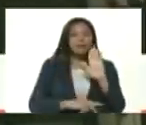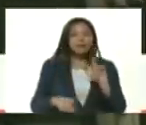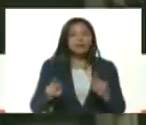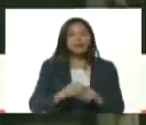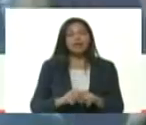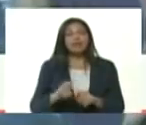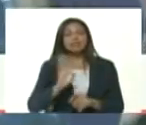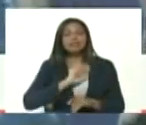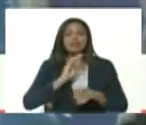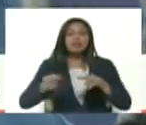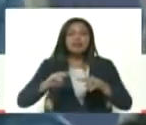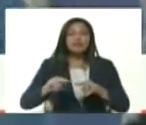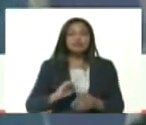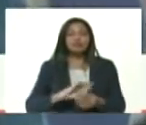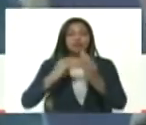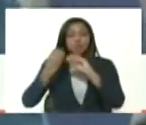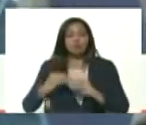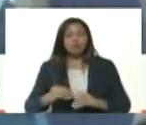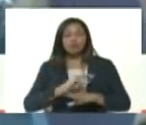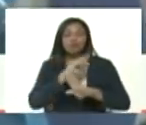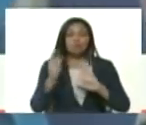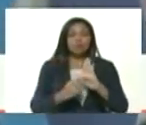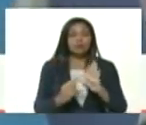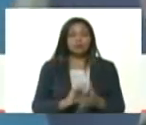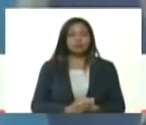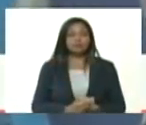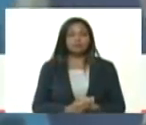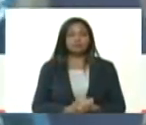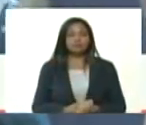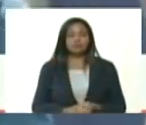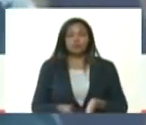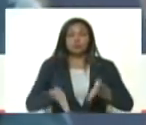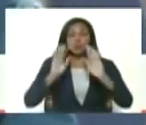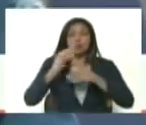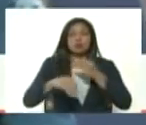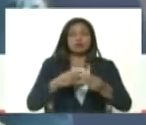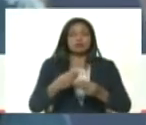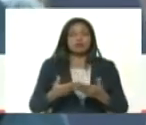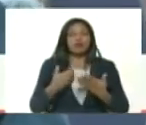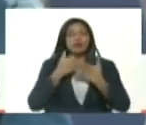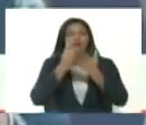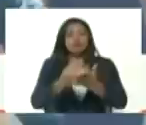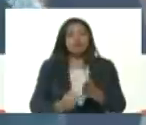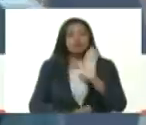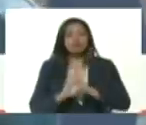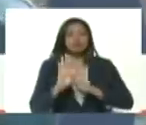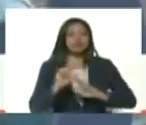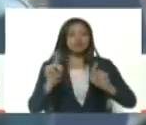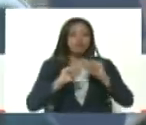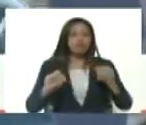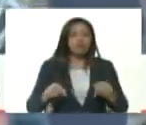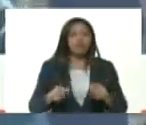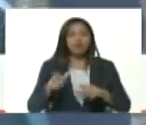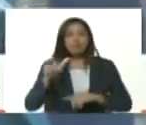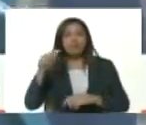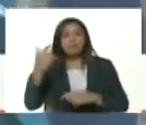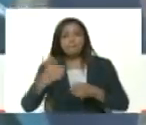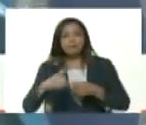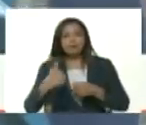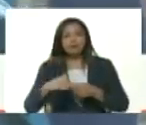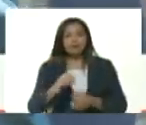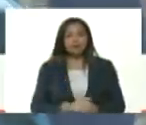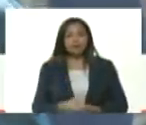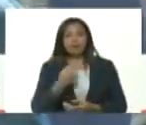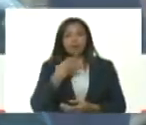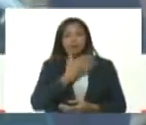decir, de una rehabilitación completa de esta estructura que le va a servir para el desarrollo del oeste de Maracaibo. Y bueno,